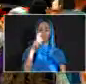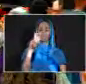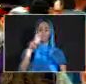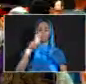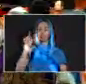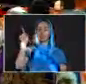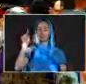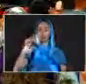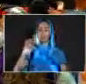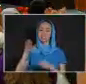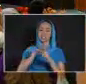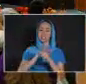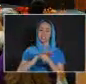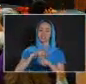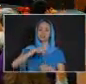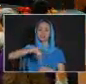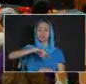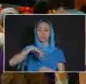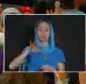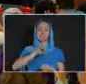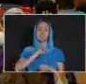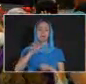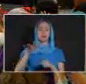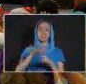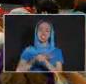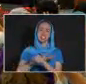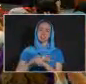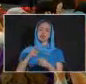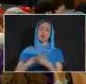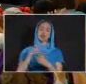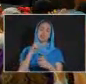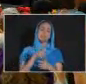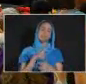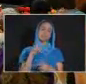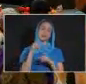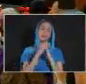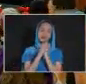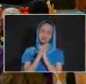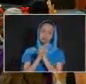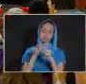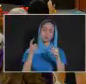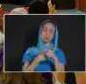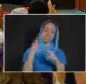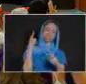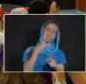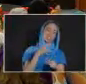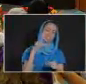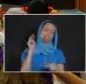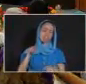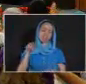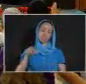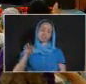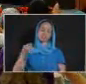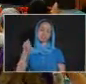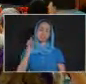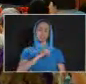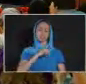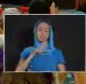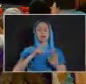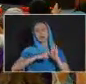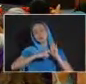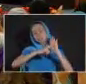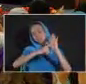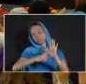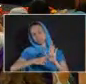llenando, Señor, con estas peticiones, Señor, con estas necesidades que fueron presentadas, Señor, y